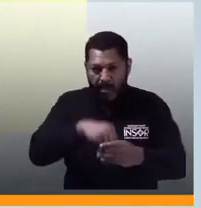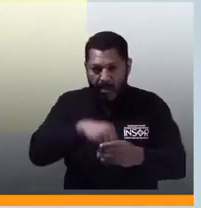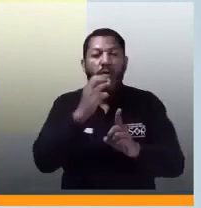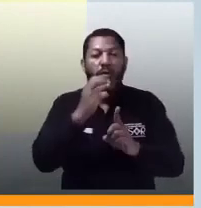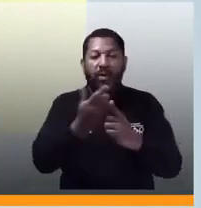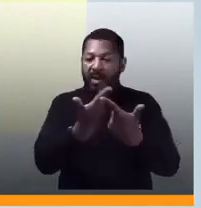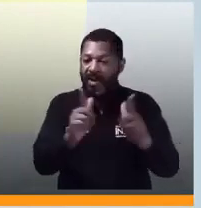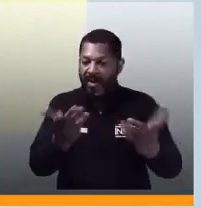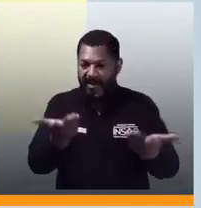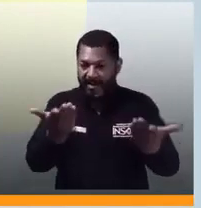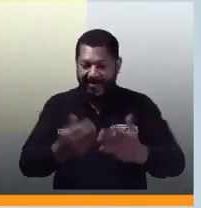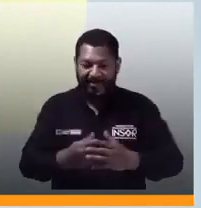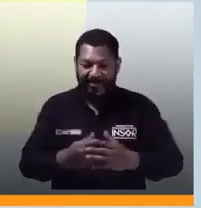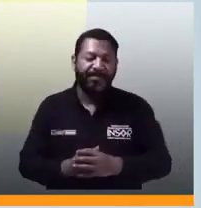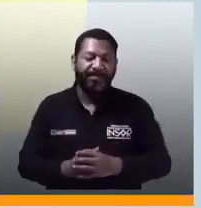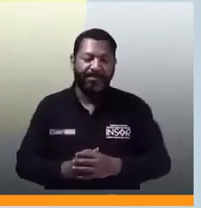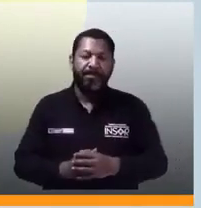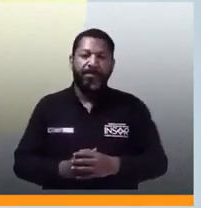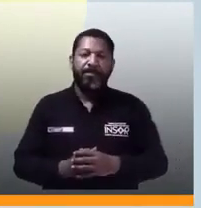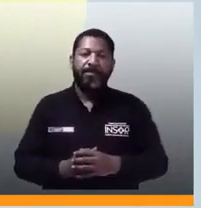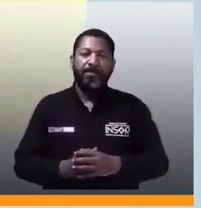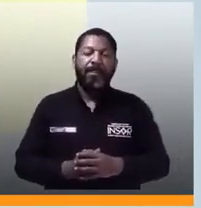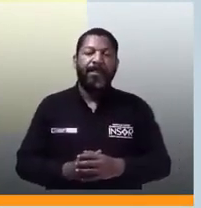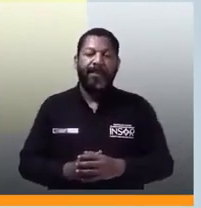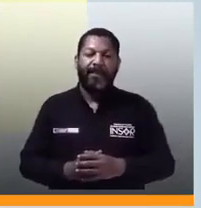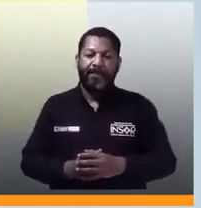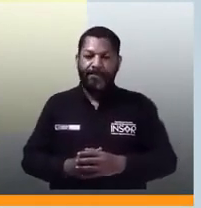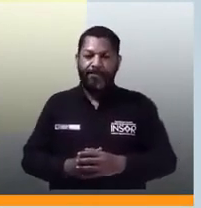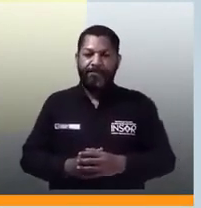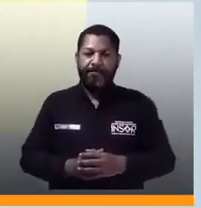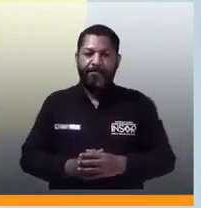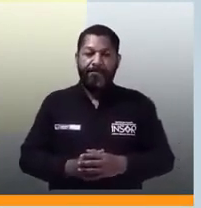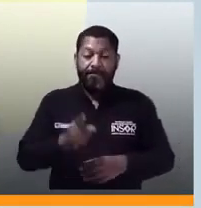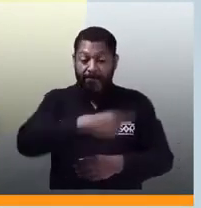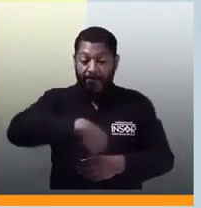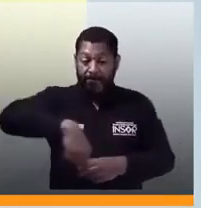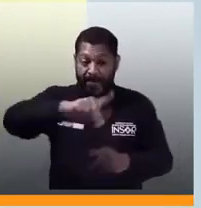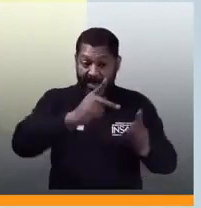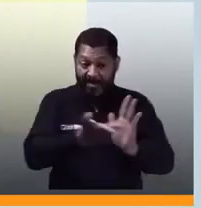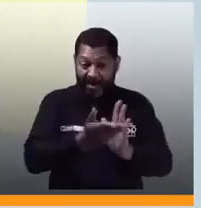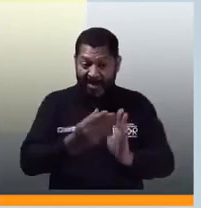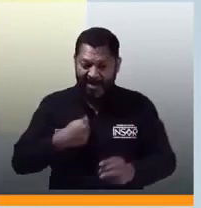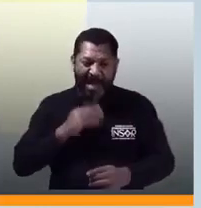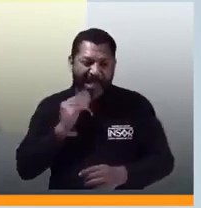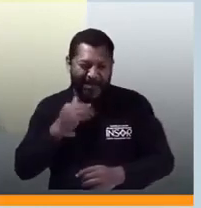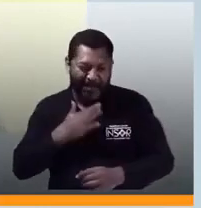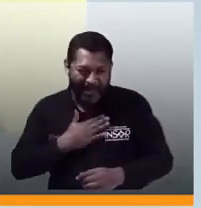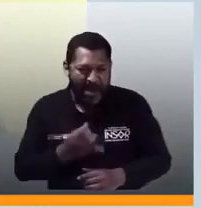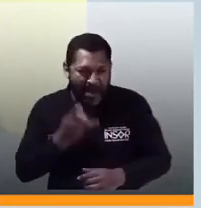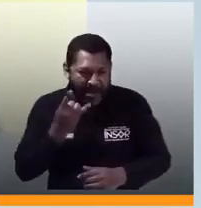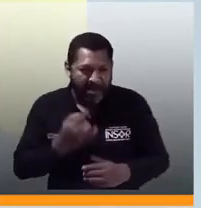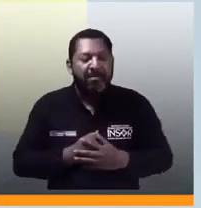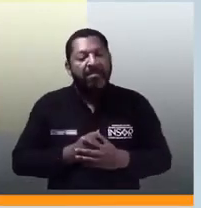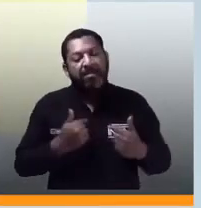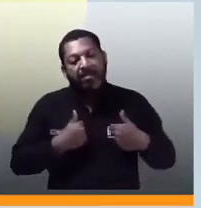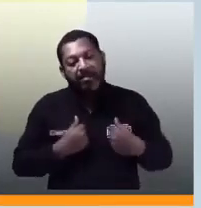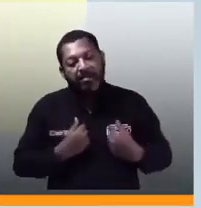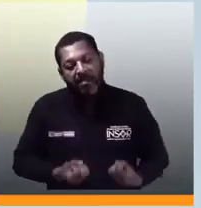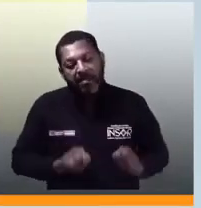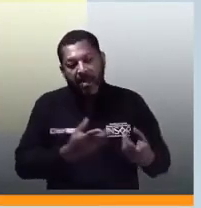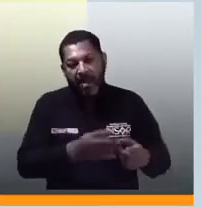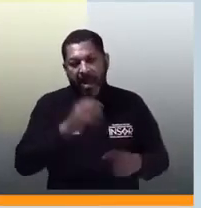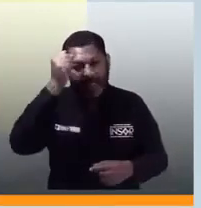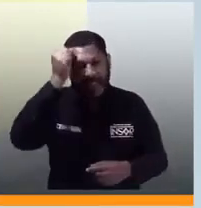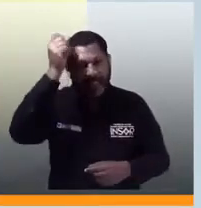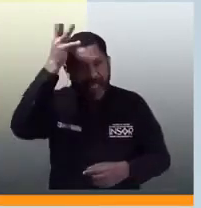abierta. La experiencia que he tenido con los estudiantes es que reciben la estrategia